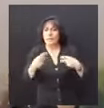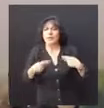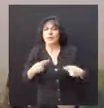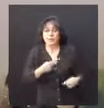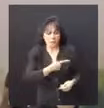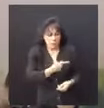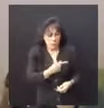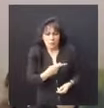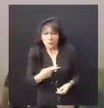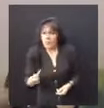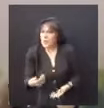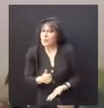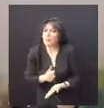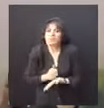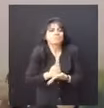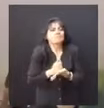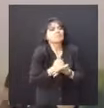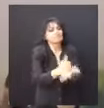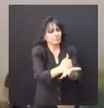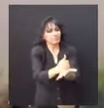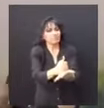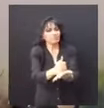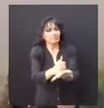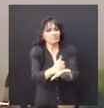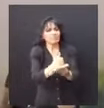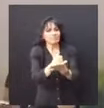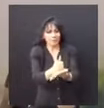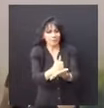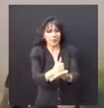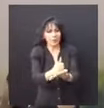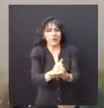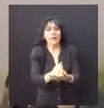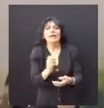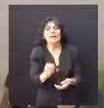qué profundo es ese sentimiento, ese pensamiento.